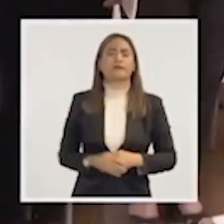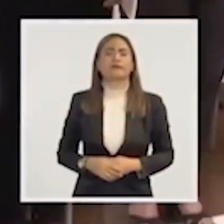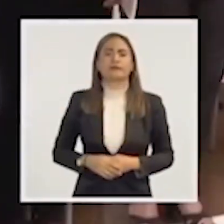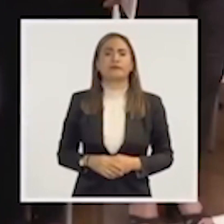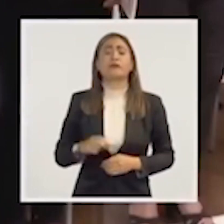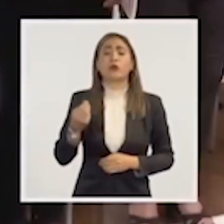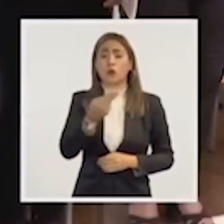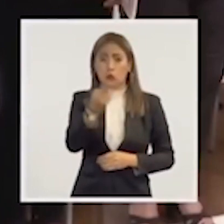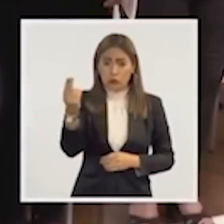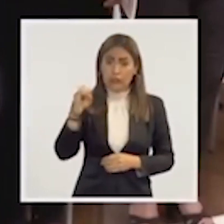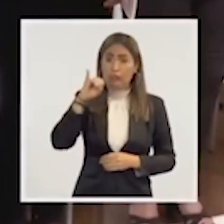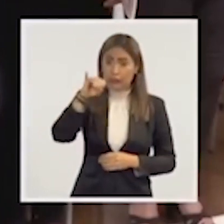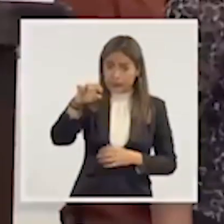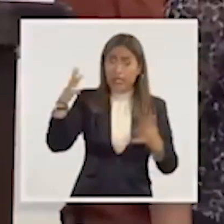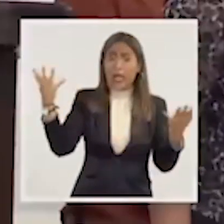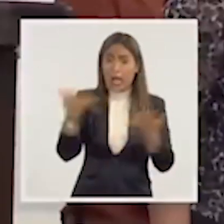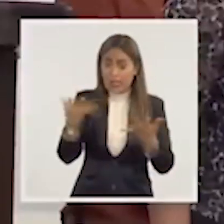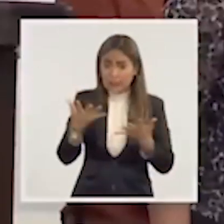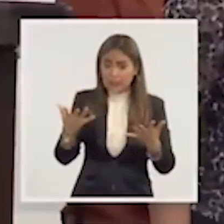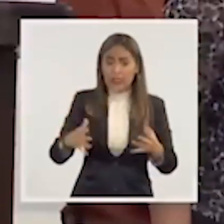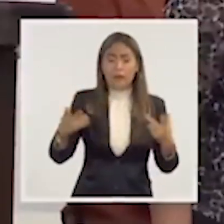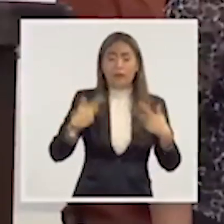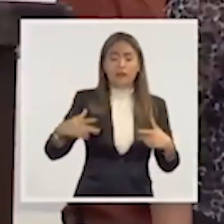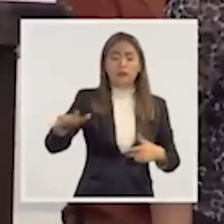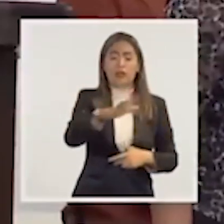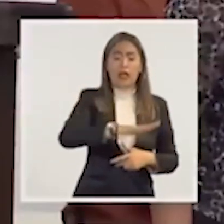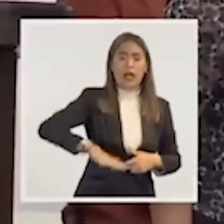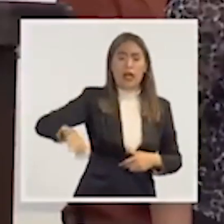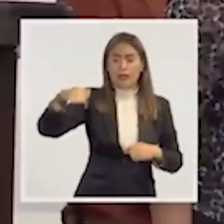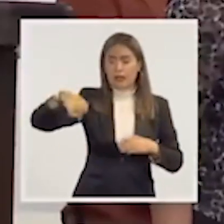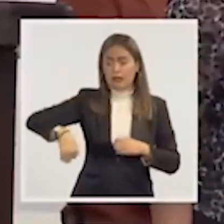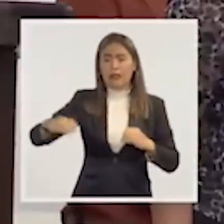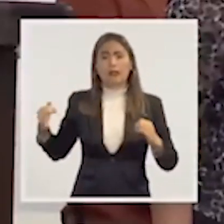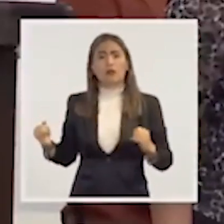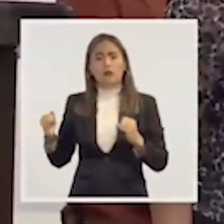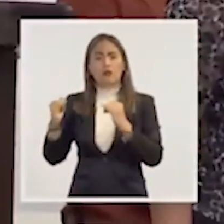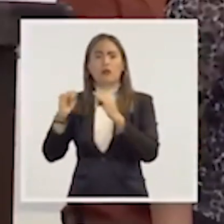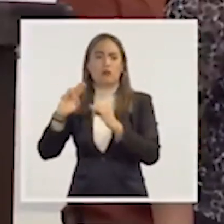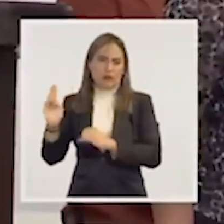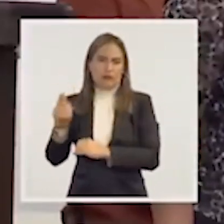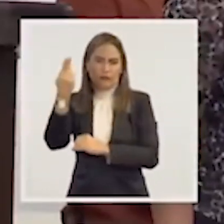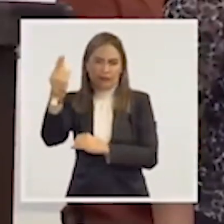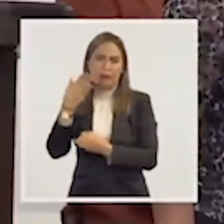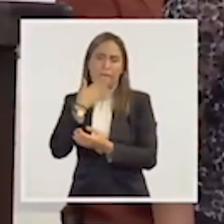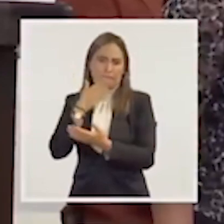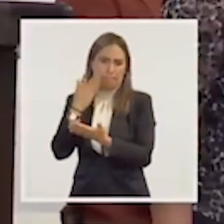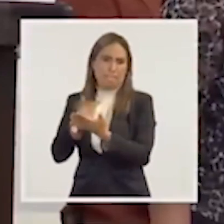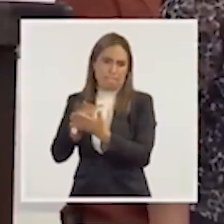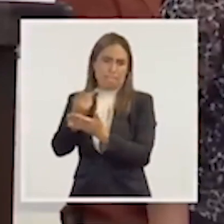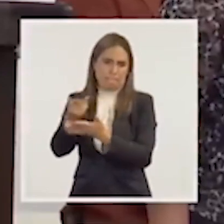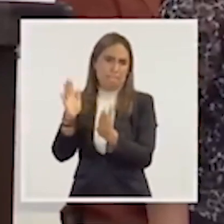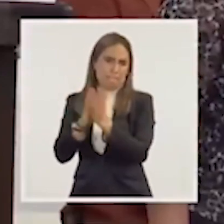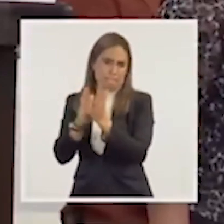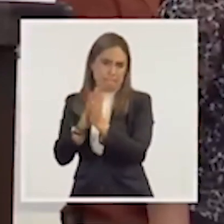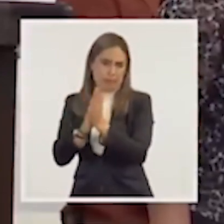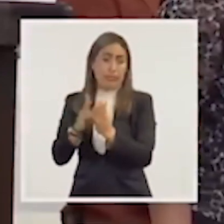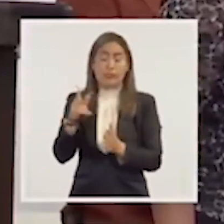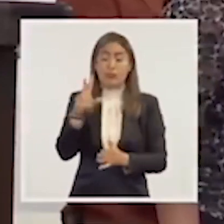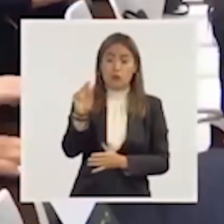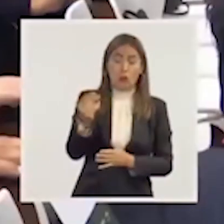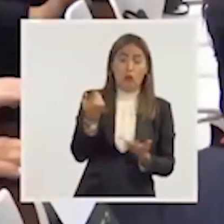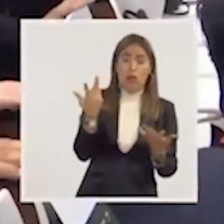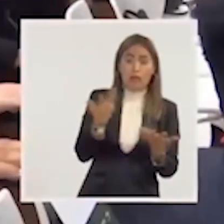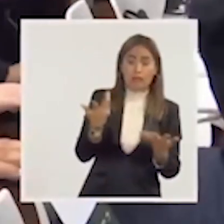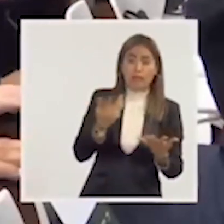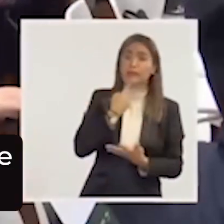universitario. En esta ocasión, egresaron 22 personas radicadas en el extranjero, de los países de Bélgica, España, Hungría, Estados